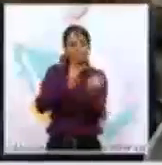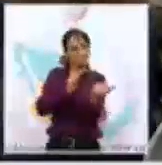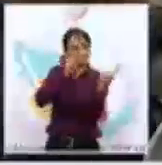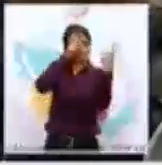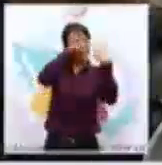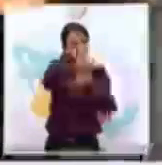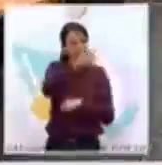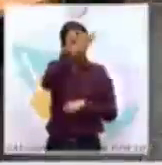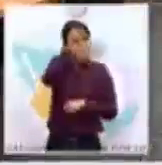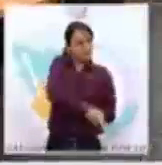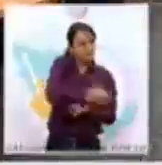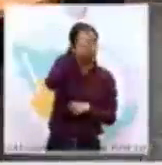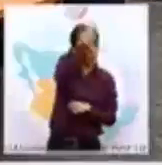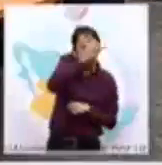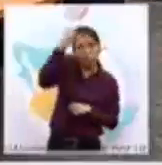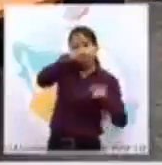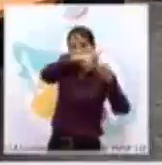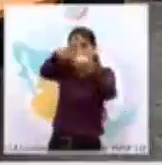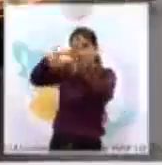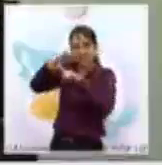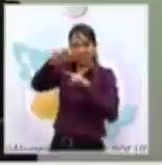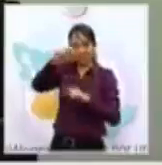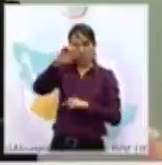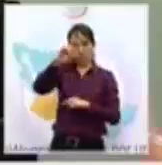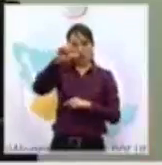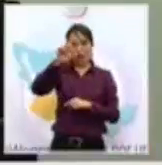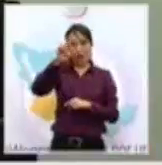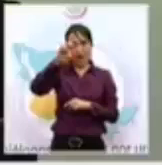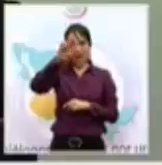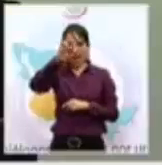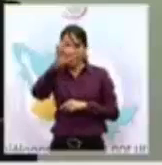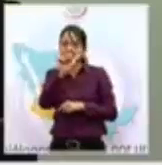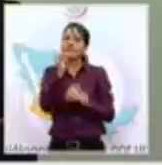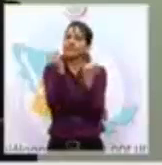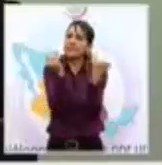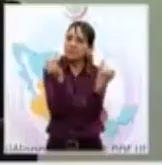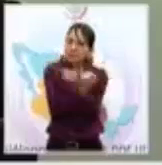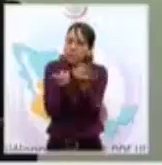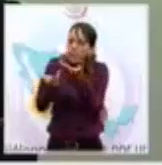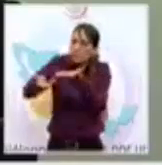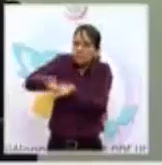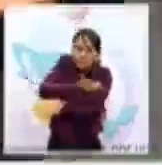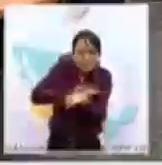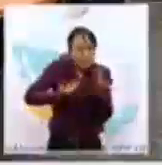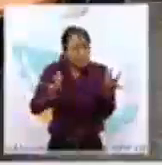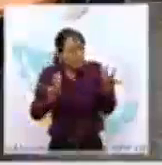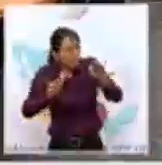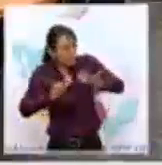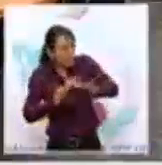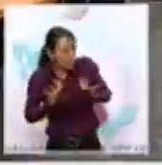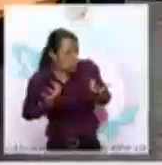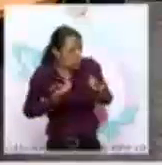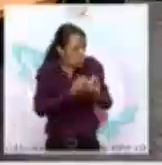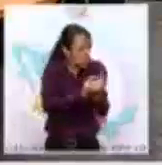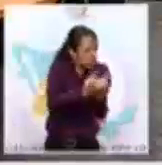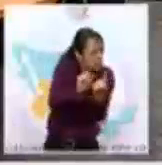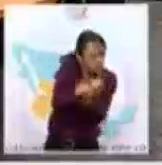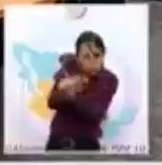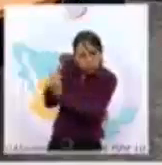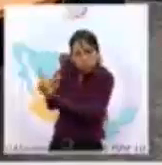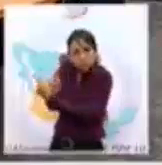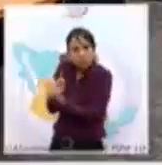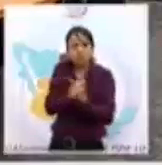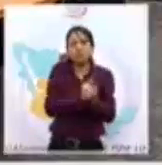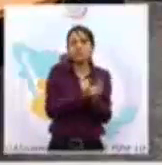implica identidad, colectividad, y que al final tiene que ver con los temas que aquí se han abordado, incluso hasta de desigualdad. Un segundo